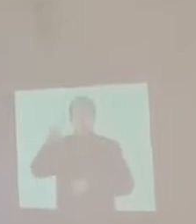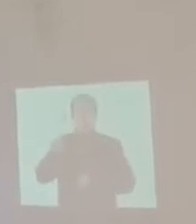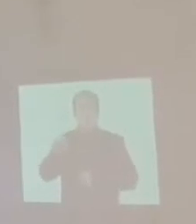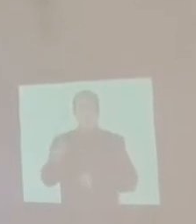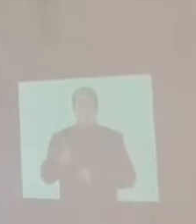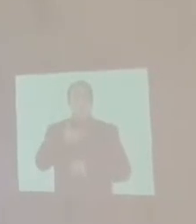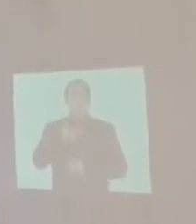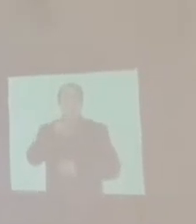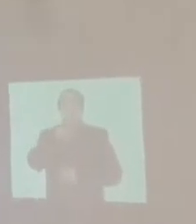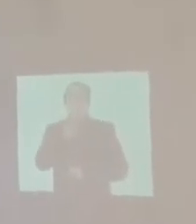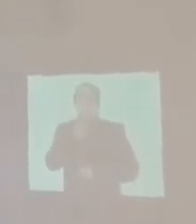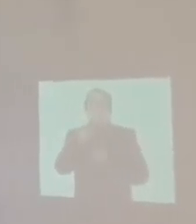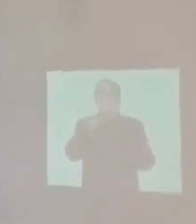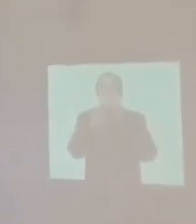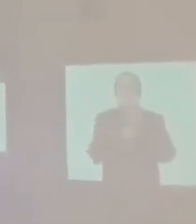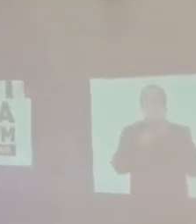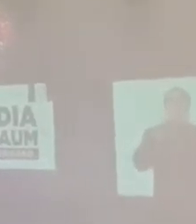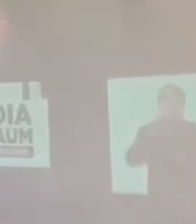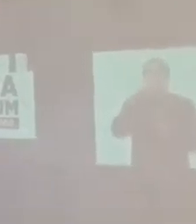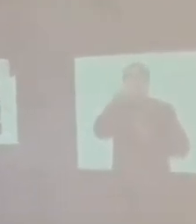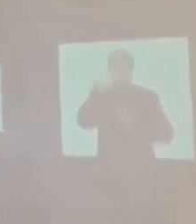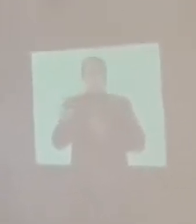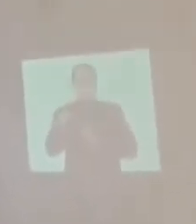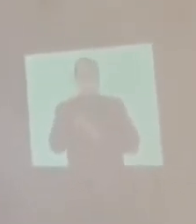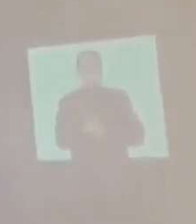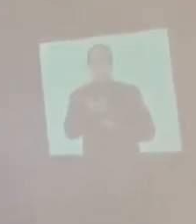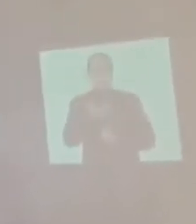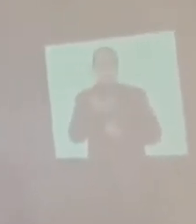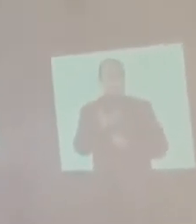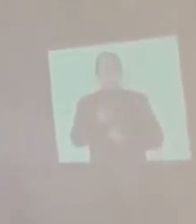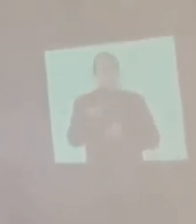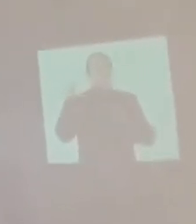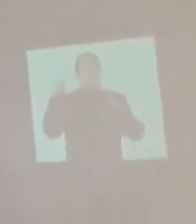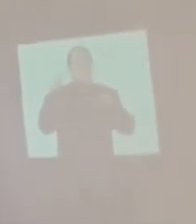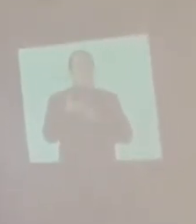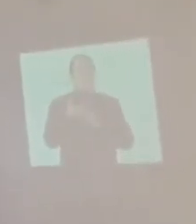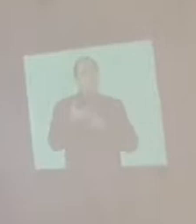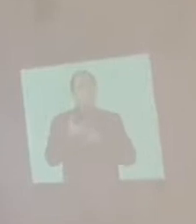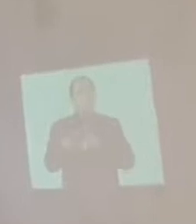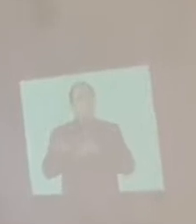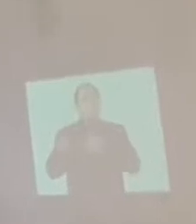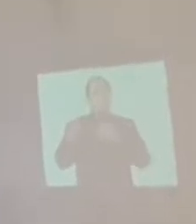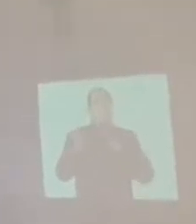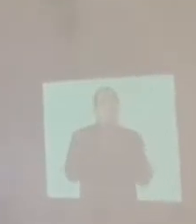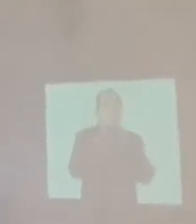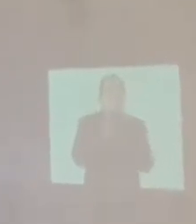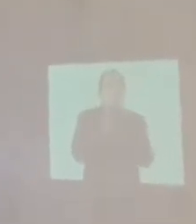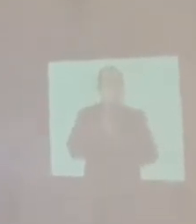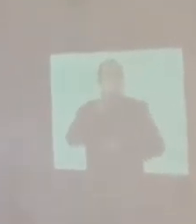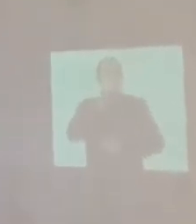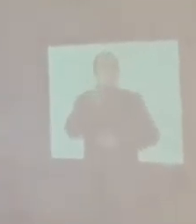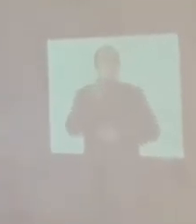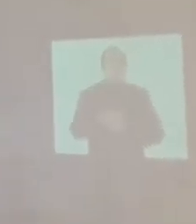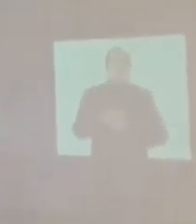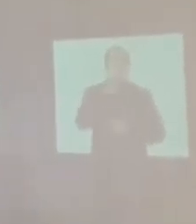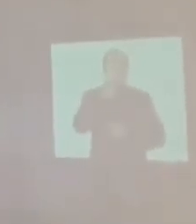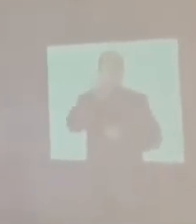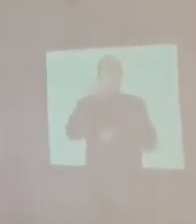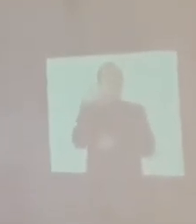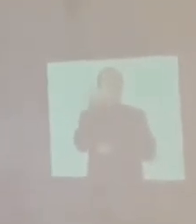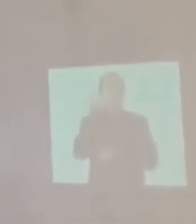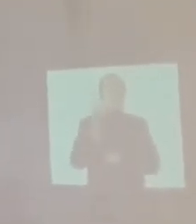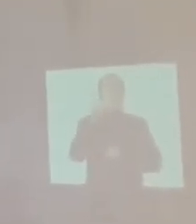el sistema Cuzamala. Se trata de una visión de cuenca, colaborativa y con la mejor tecnología. Para